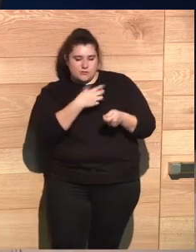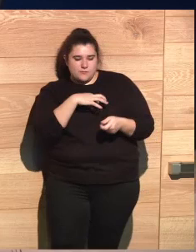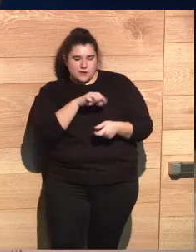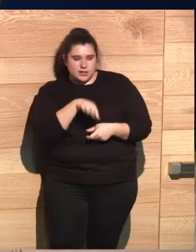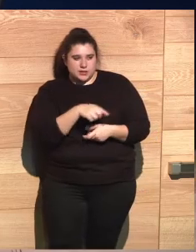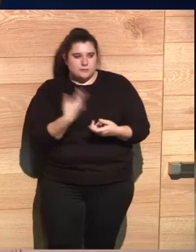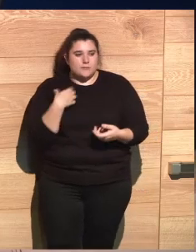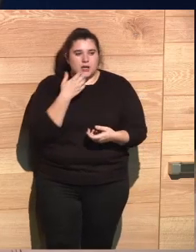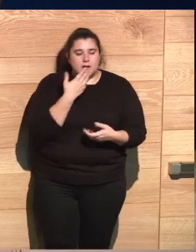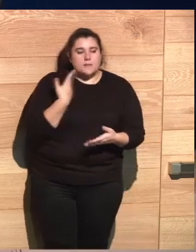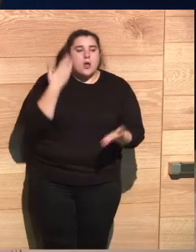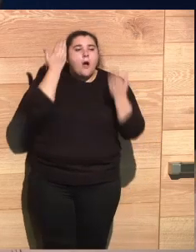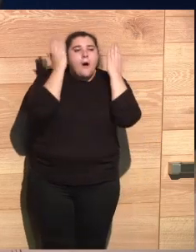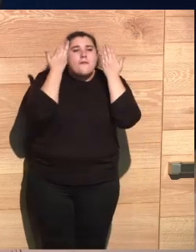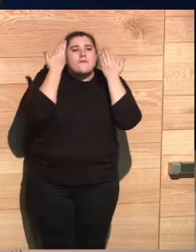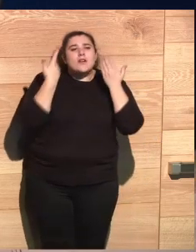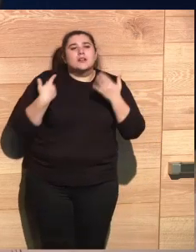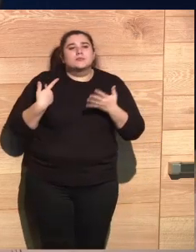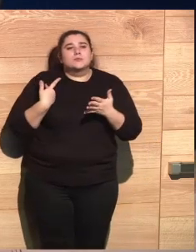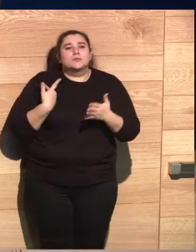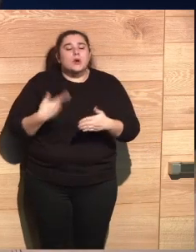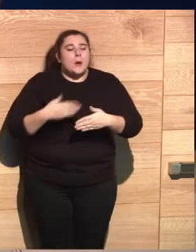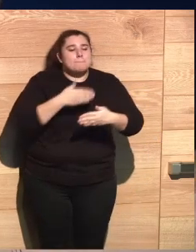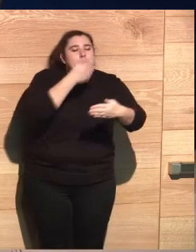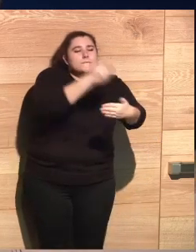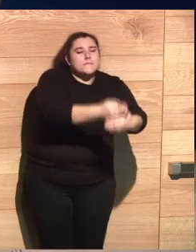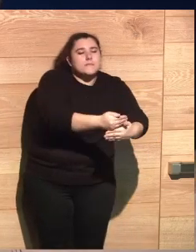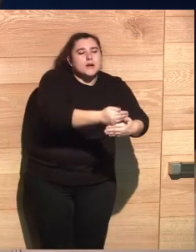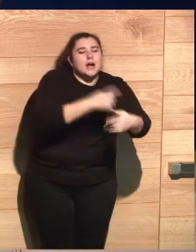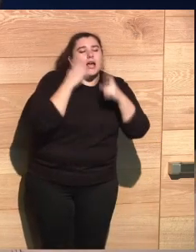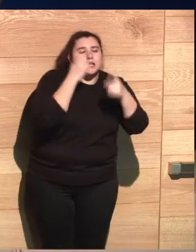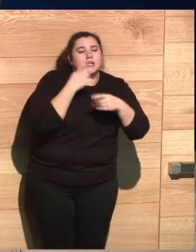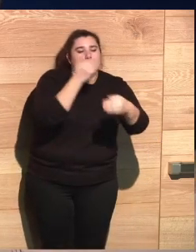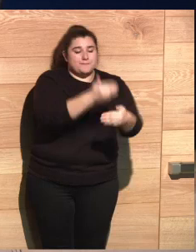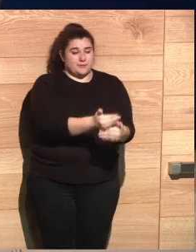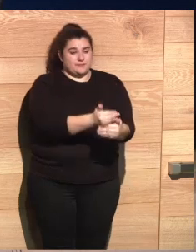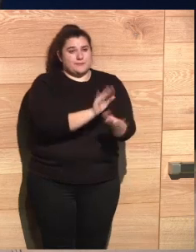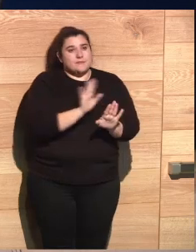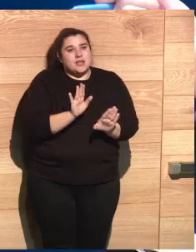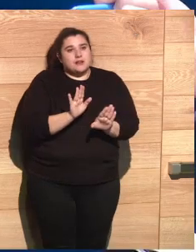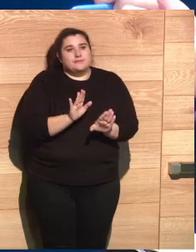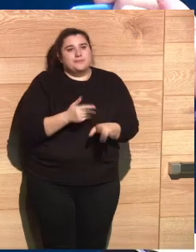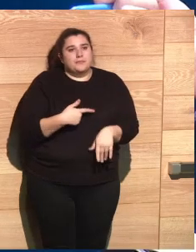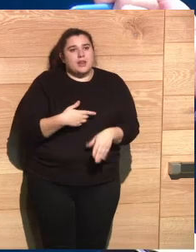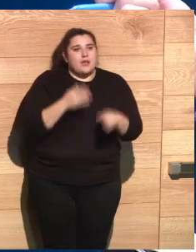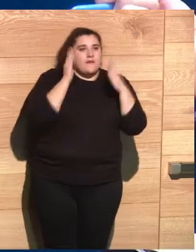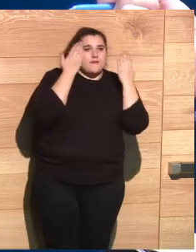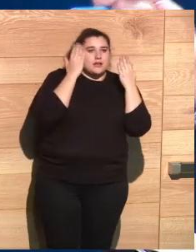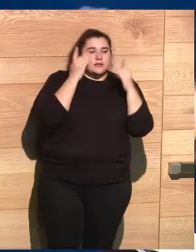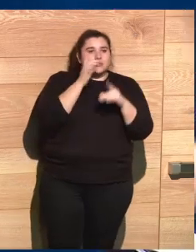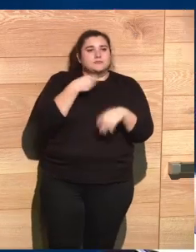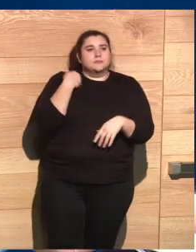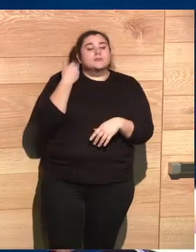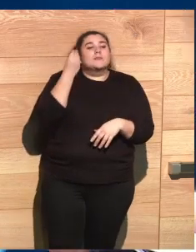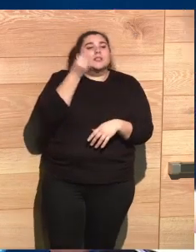intenta poner una barrera, pero ¿cómo controlas el uso de ese dato en el videojuego? A ver, con Facebook hay un problema que yo creo que con China será